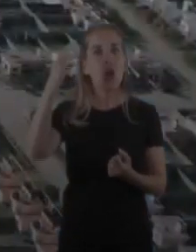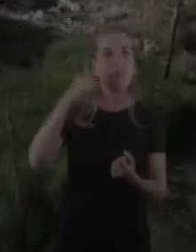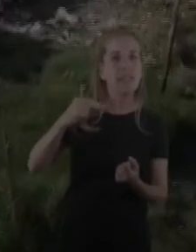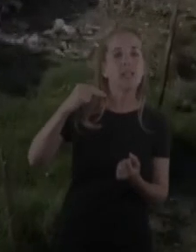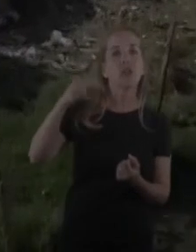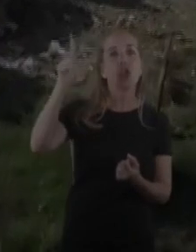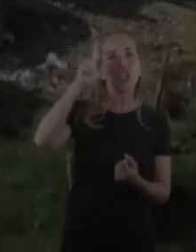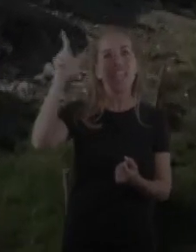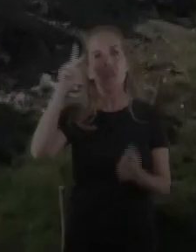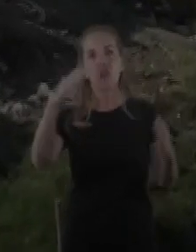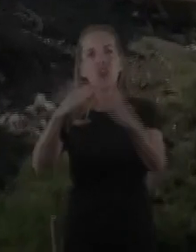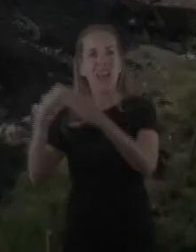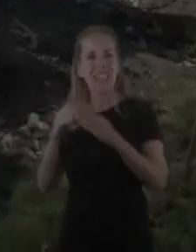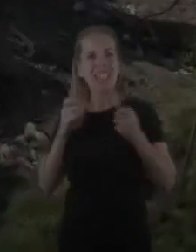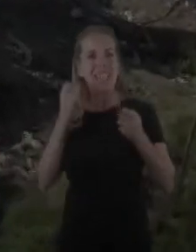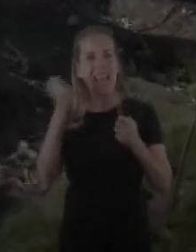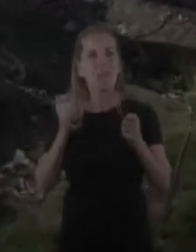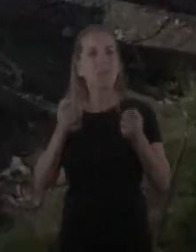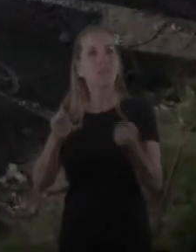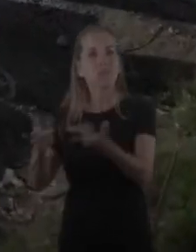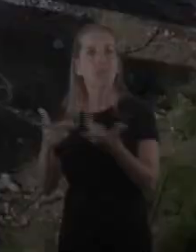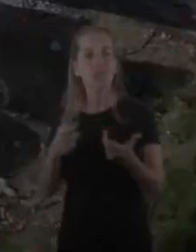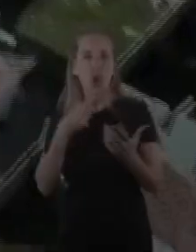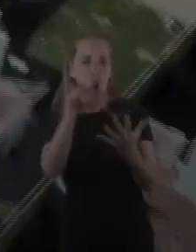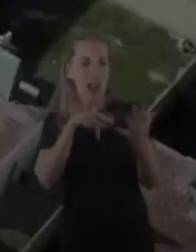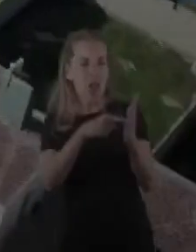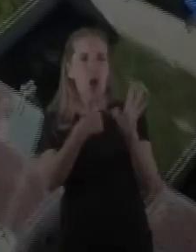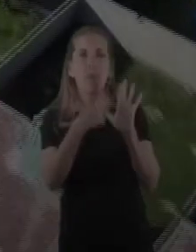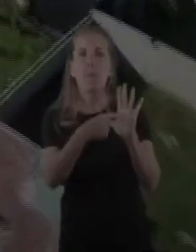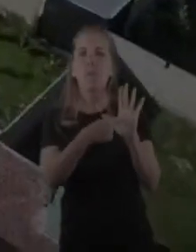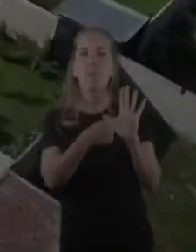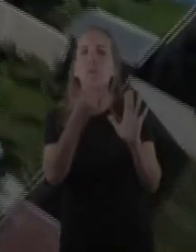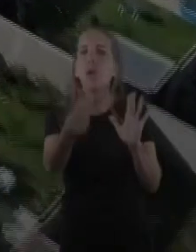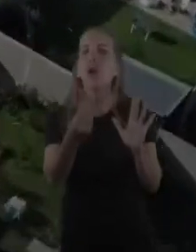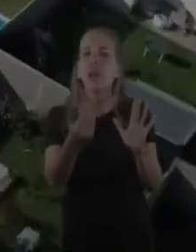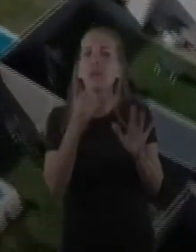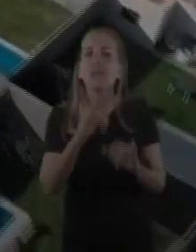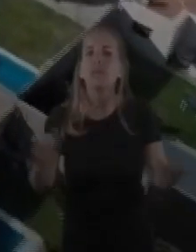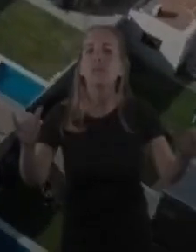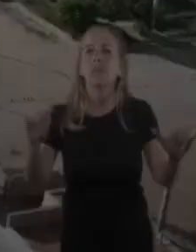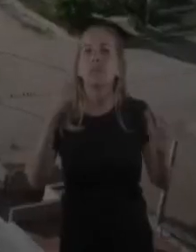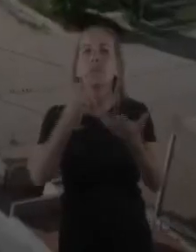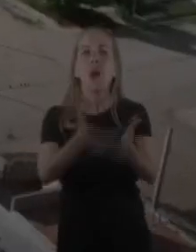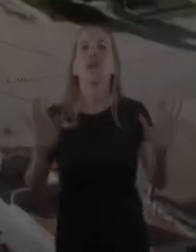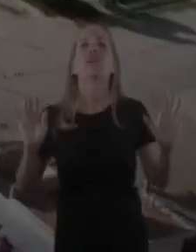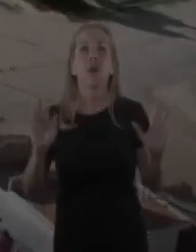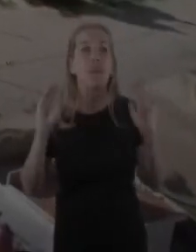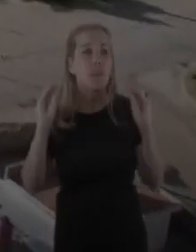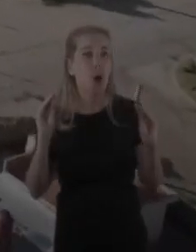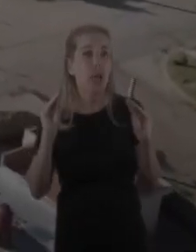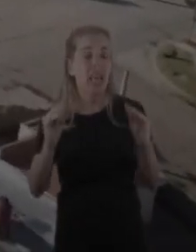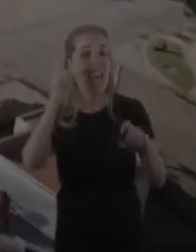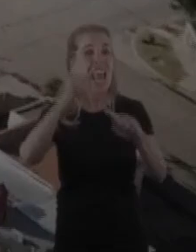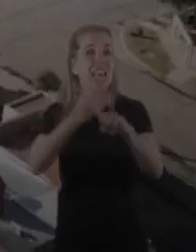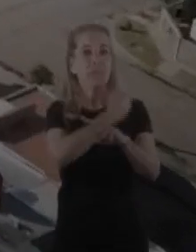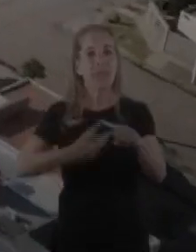casas. ¿Por qué marco esto? Marco esto porque en la gestión que me precedió, ¿cuántas casas